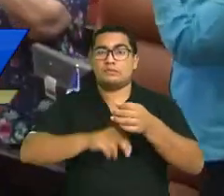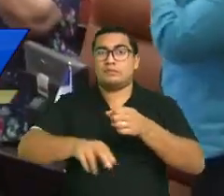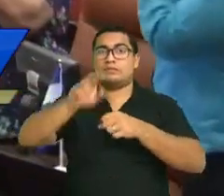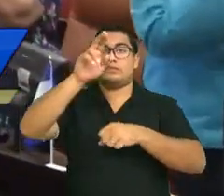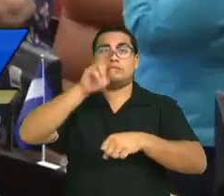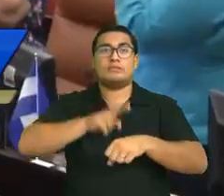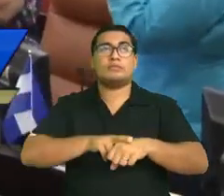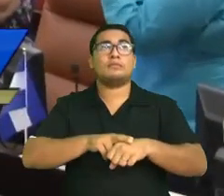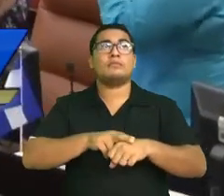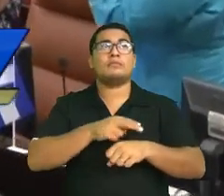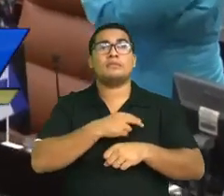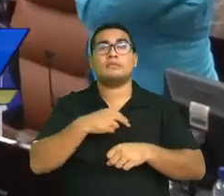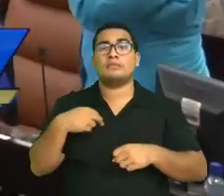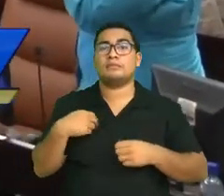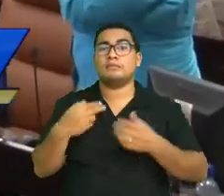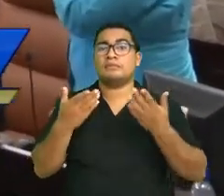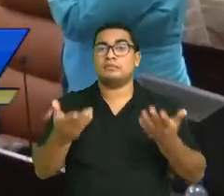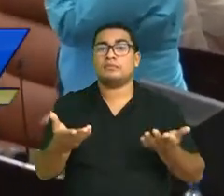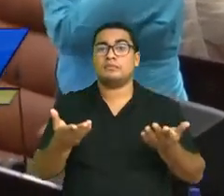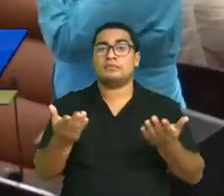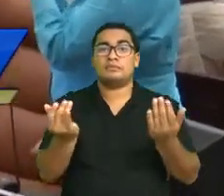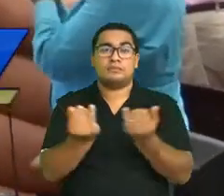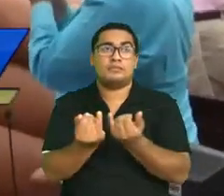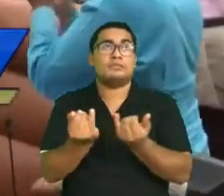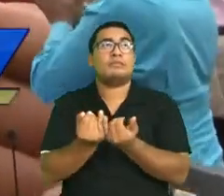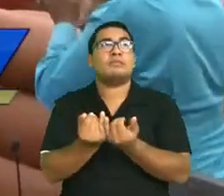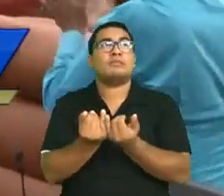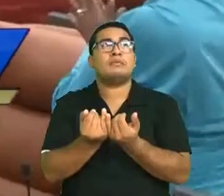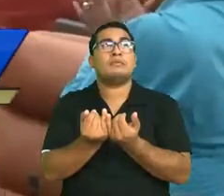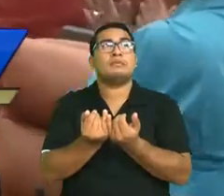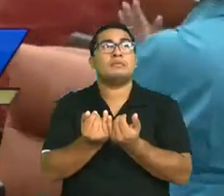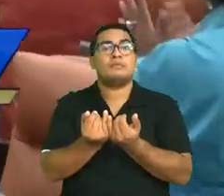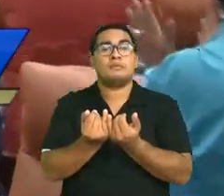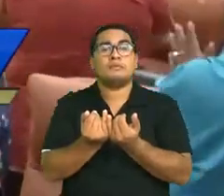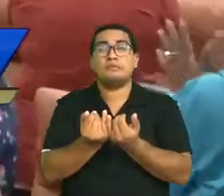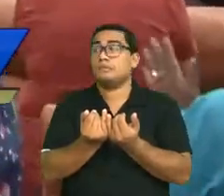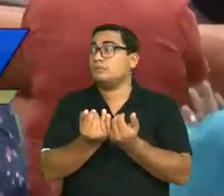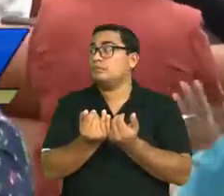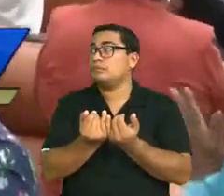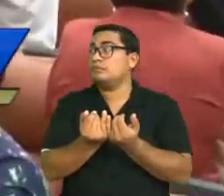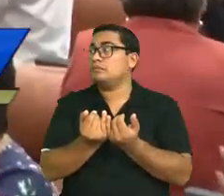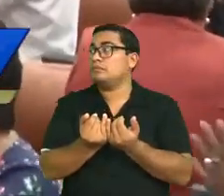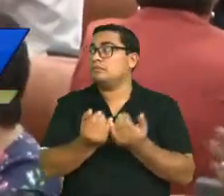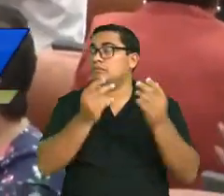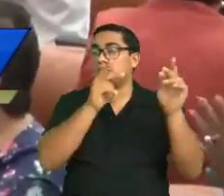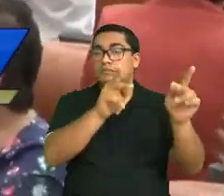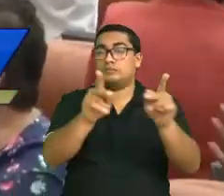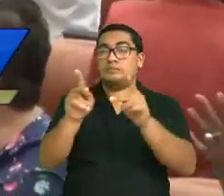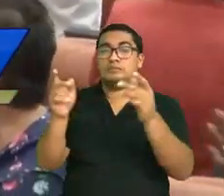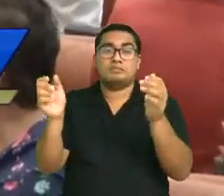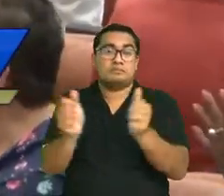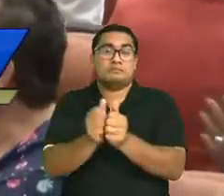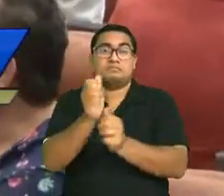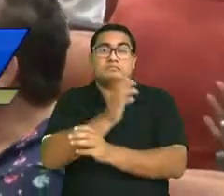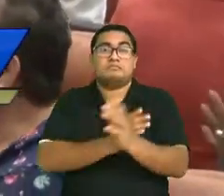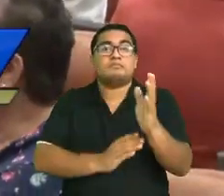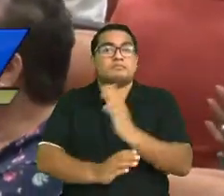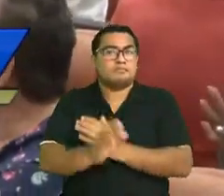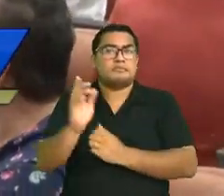Y ese espacio que se les da como cualquier persona, ¿verdad?, que tiene